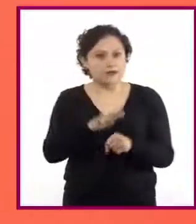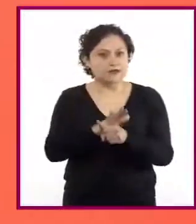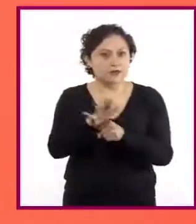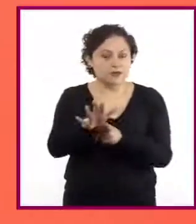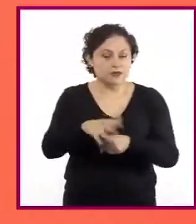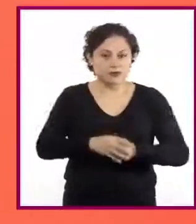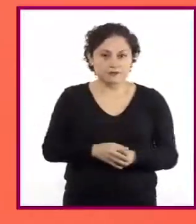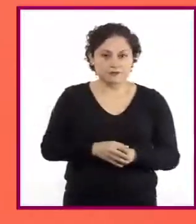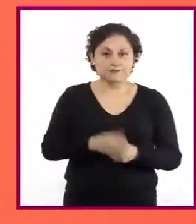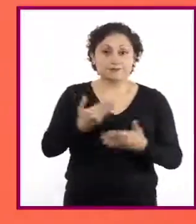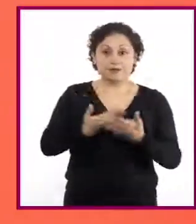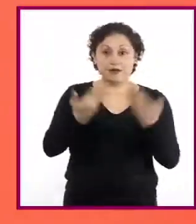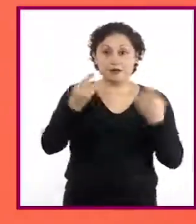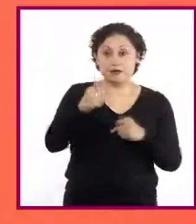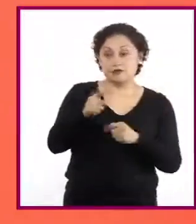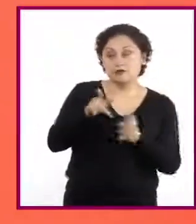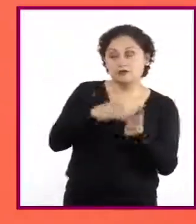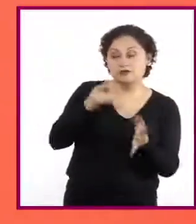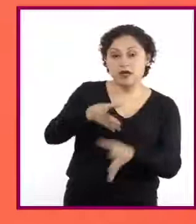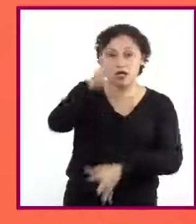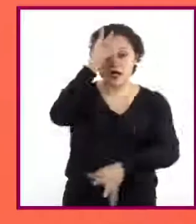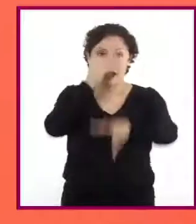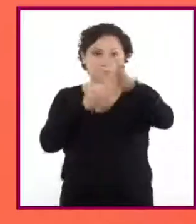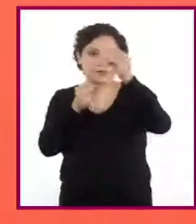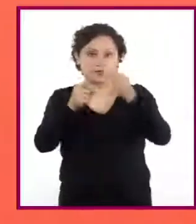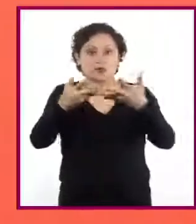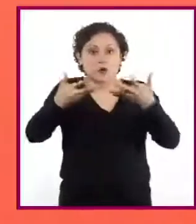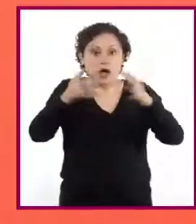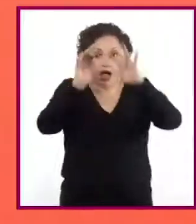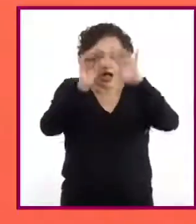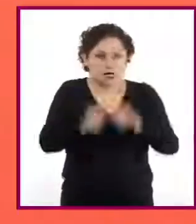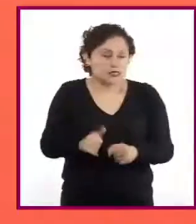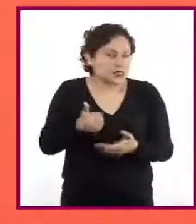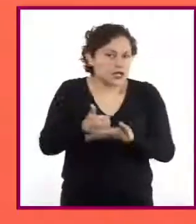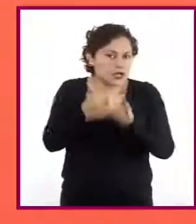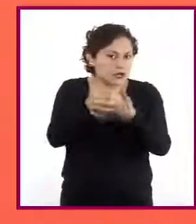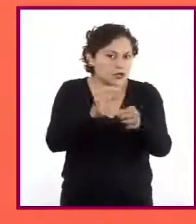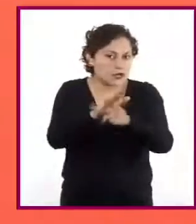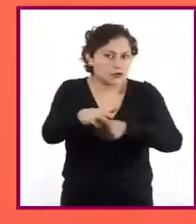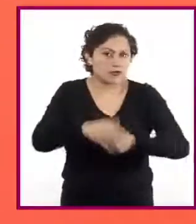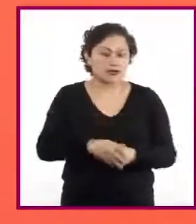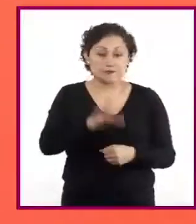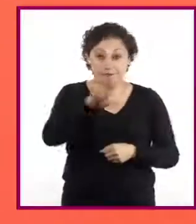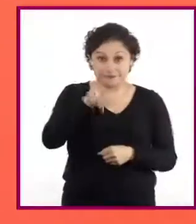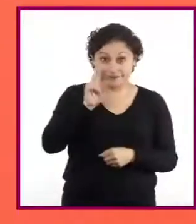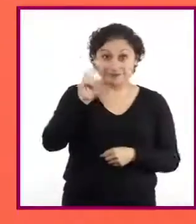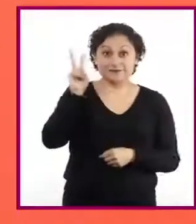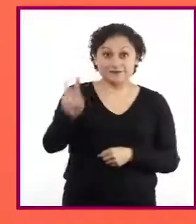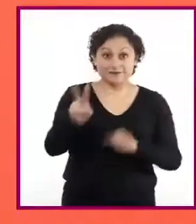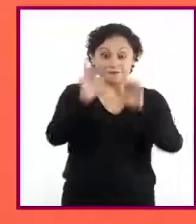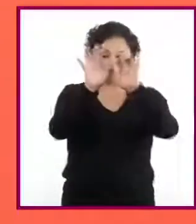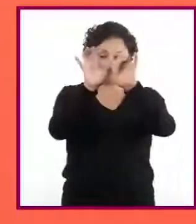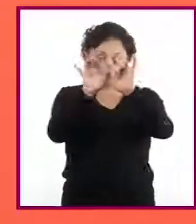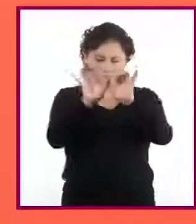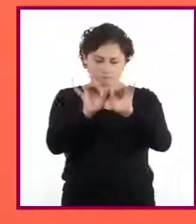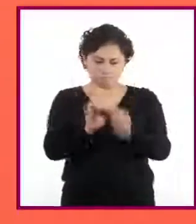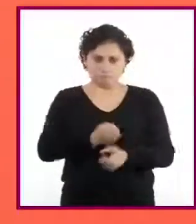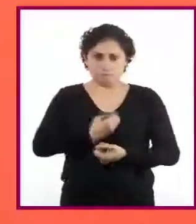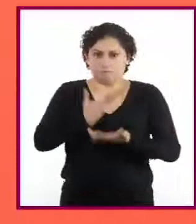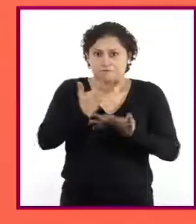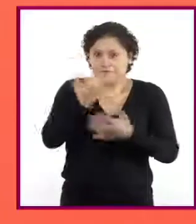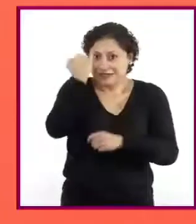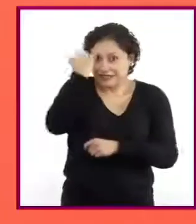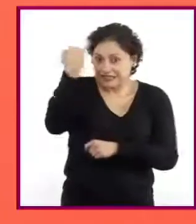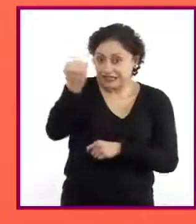los nuevos aprendizajes para preparar su ensayo? Como observaron, la claridad al momento de escribir sus ideas es